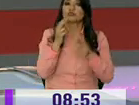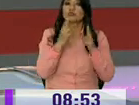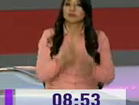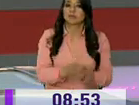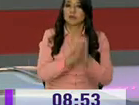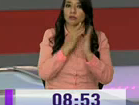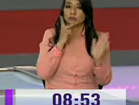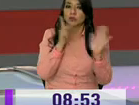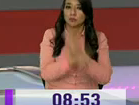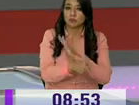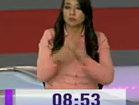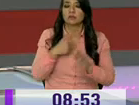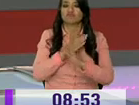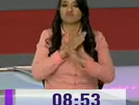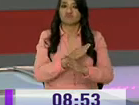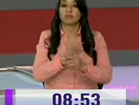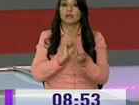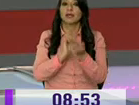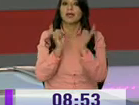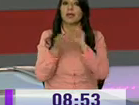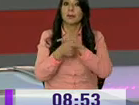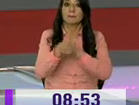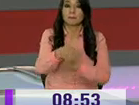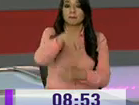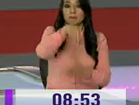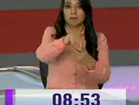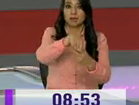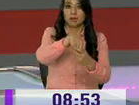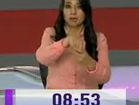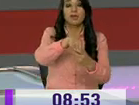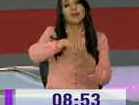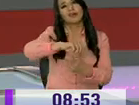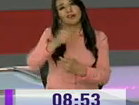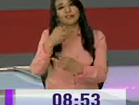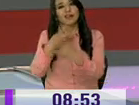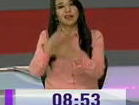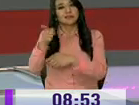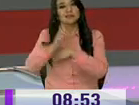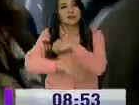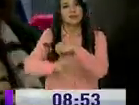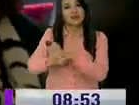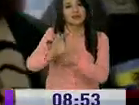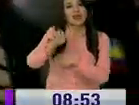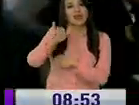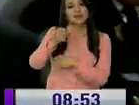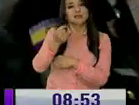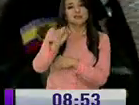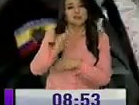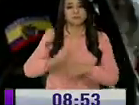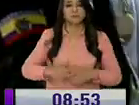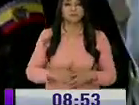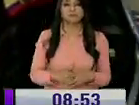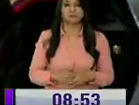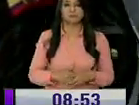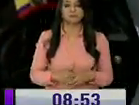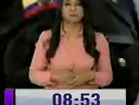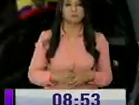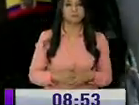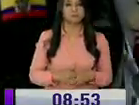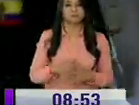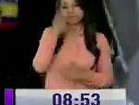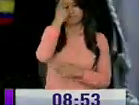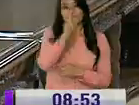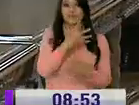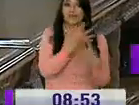mientras defienden el cambio de medidas cautelares a favor de Alexis Mera. Veamos. La decisión de haberle cambiado la